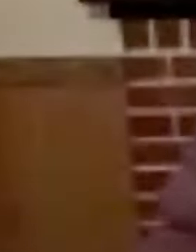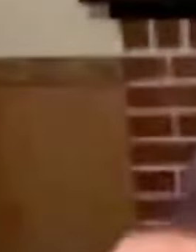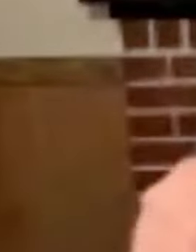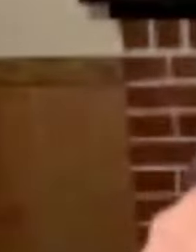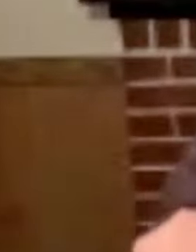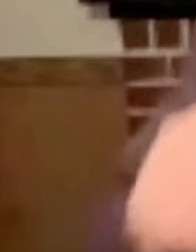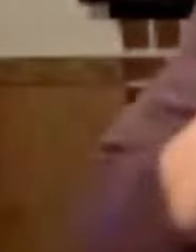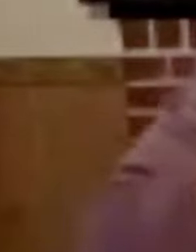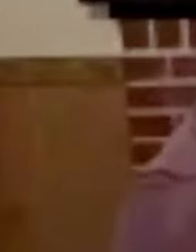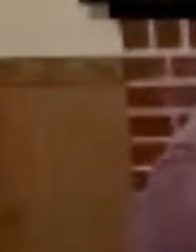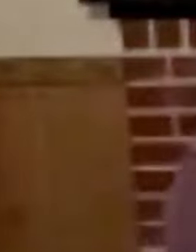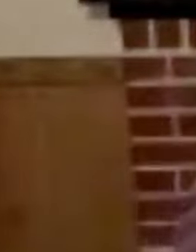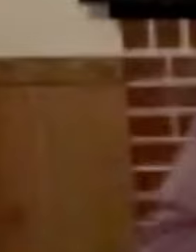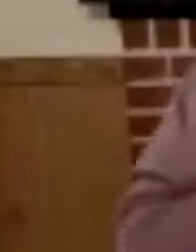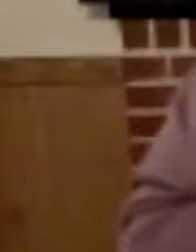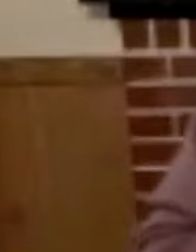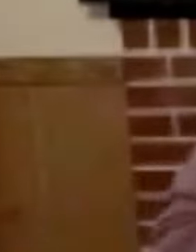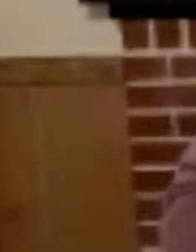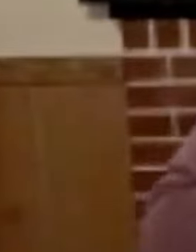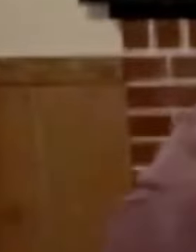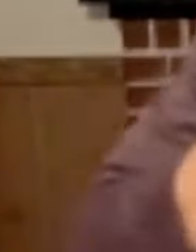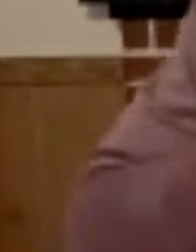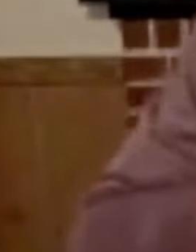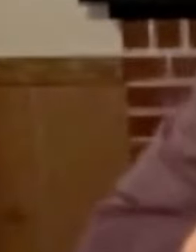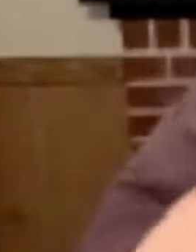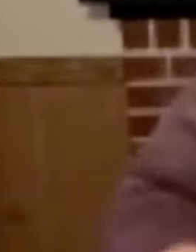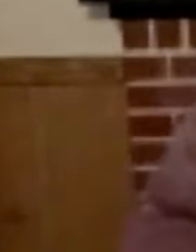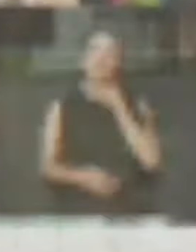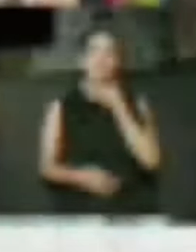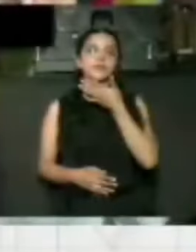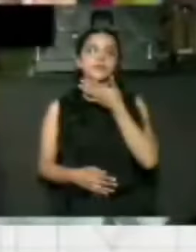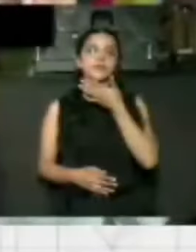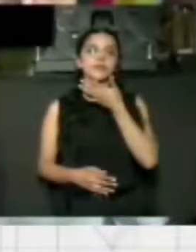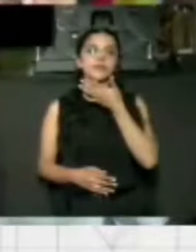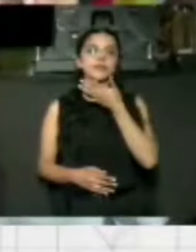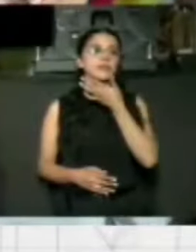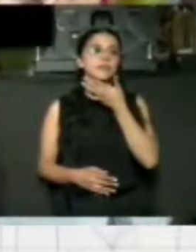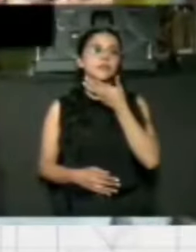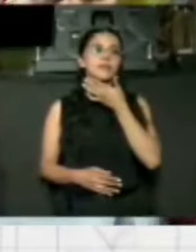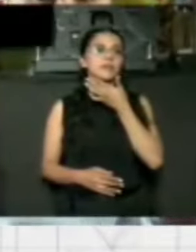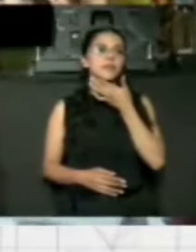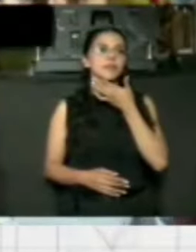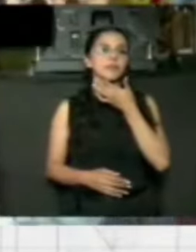Aguascalientes, donde ayer pronunció este discurso.